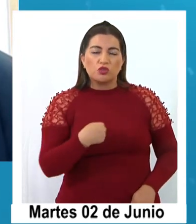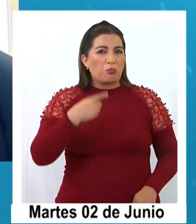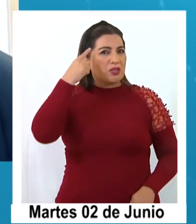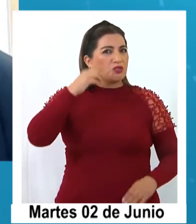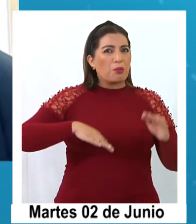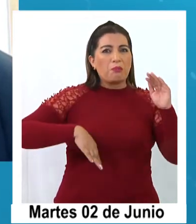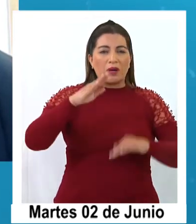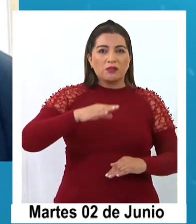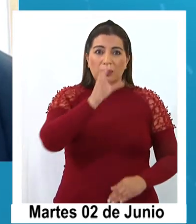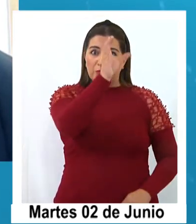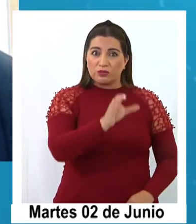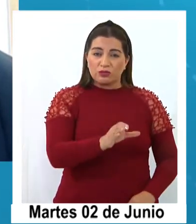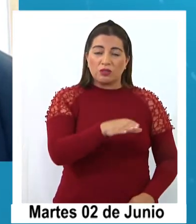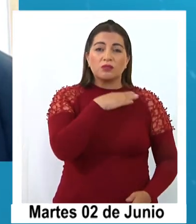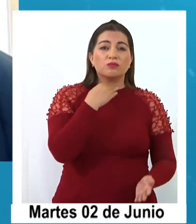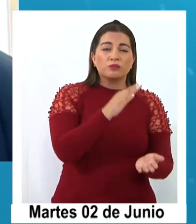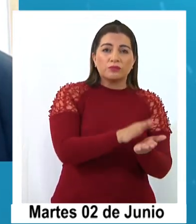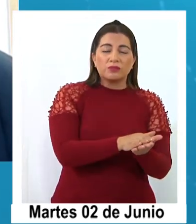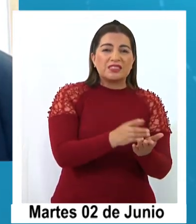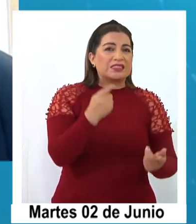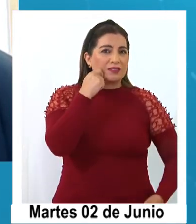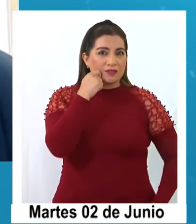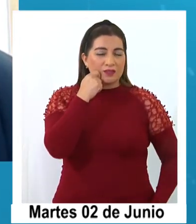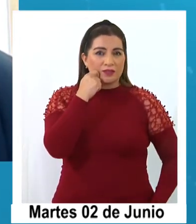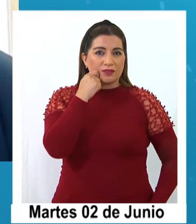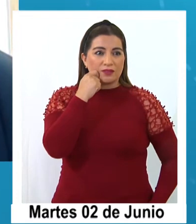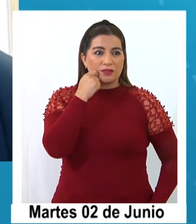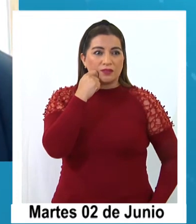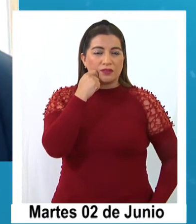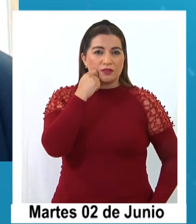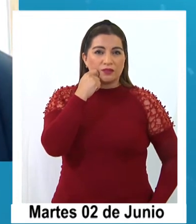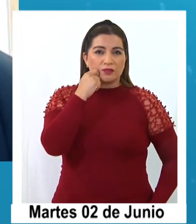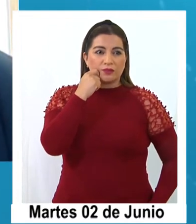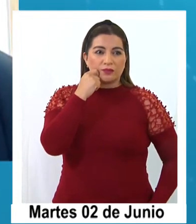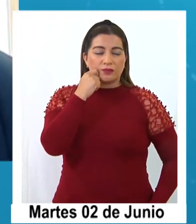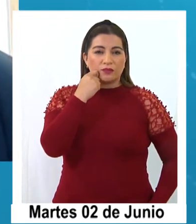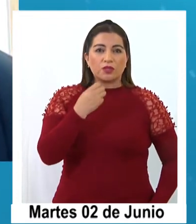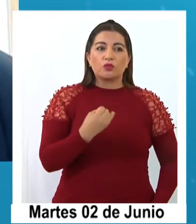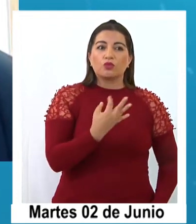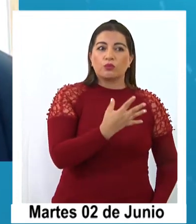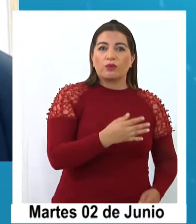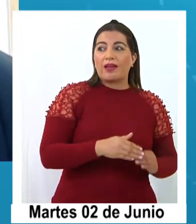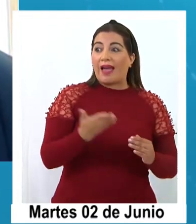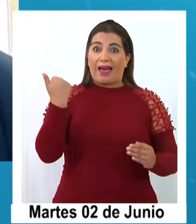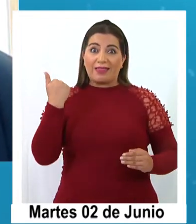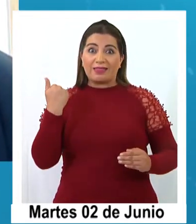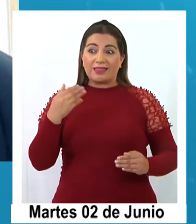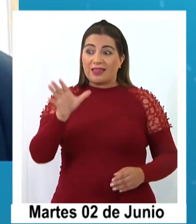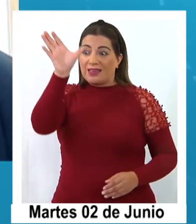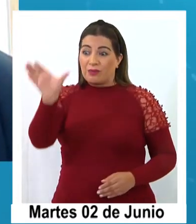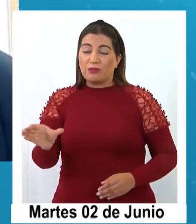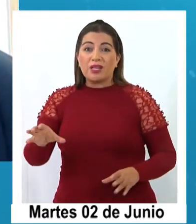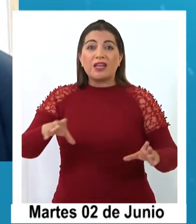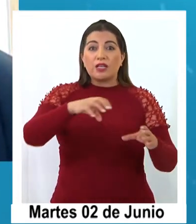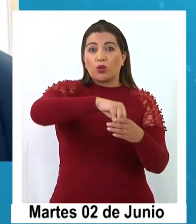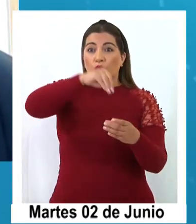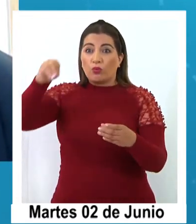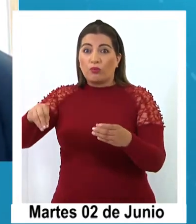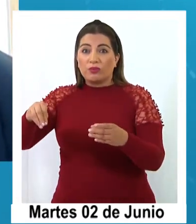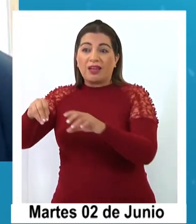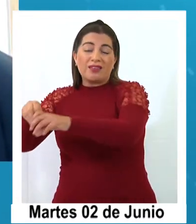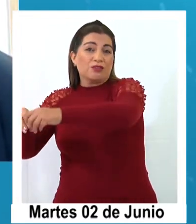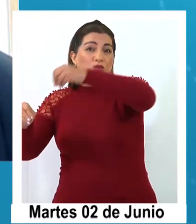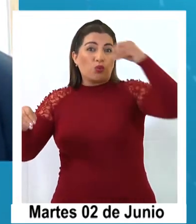que eso, porque los fallecidos corresponden al número de contagiados que había en el momento en que ellos se contagiaron, o sea, dos semanas